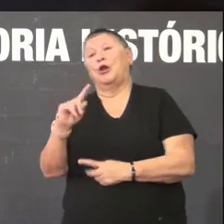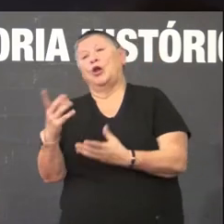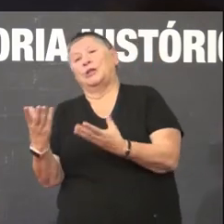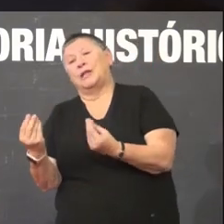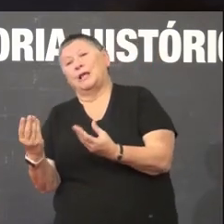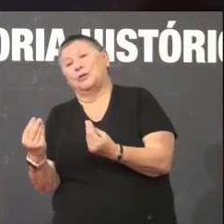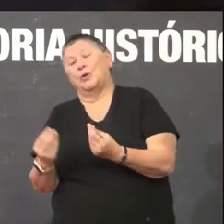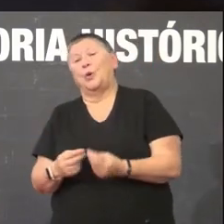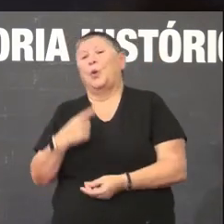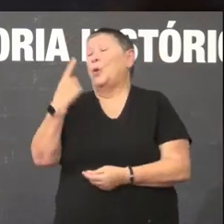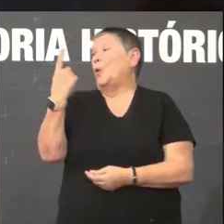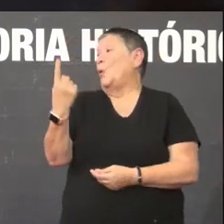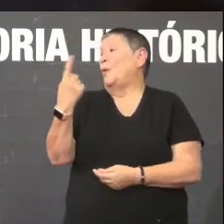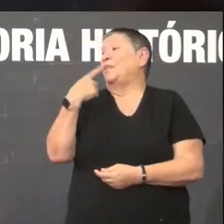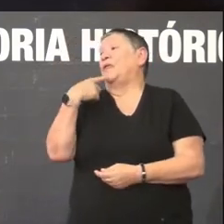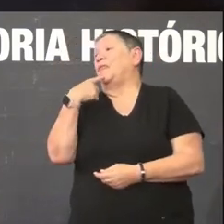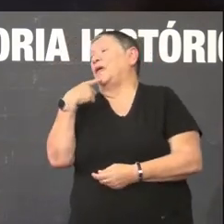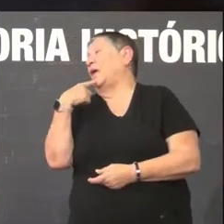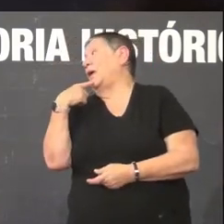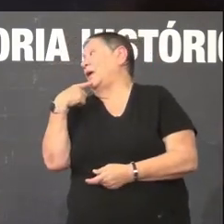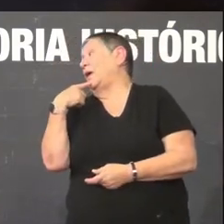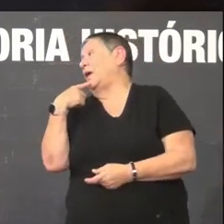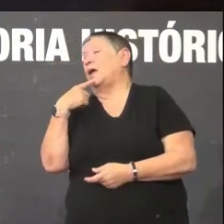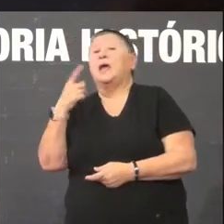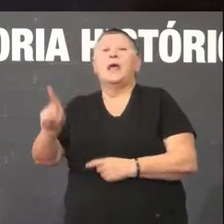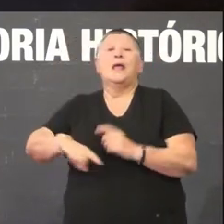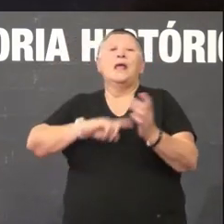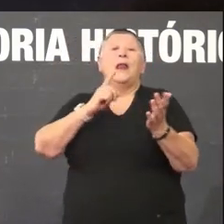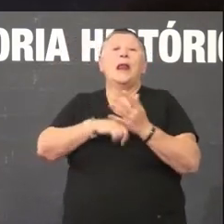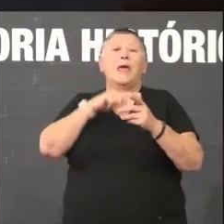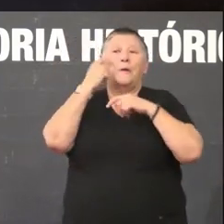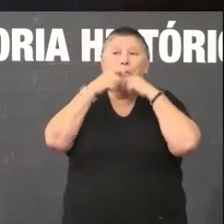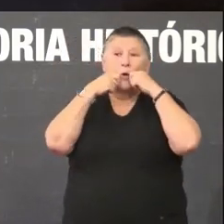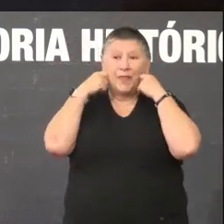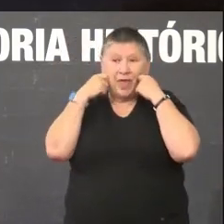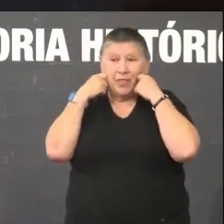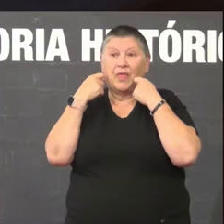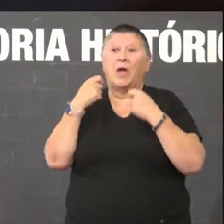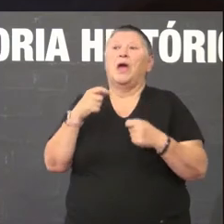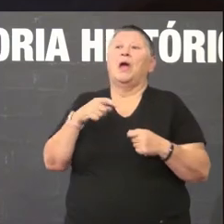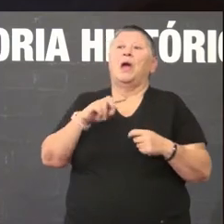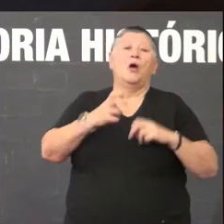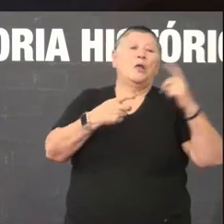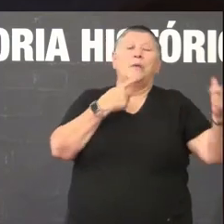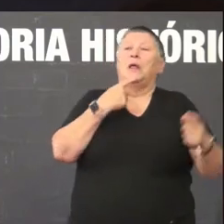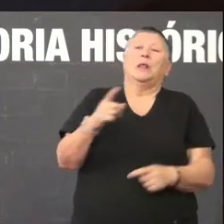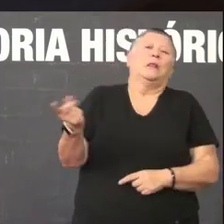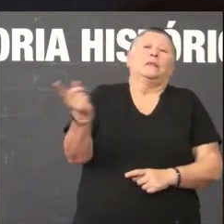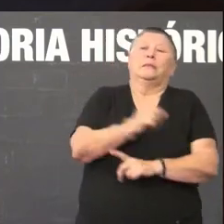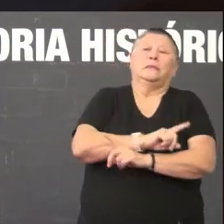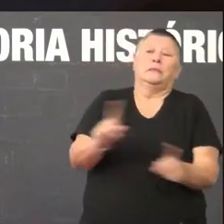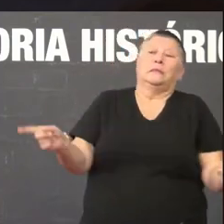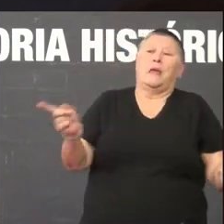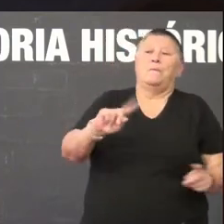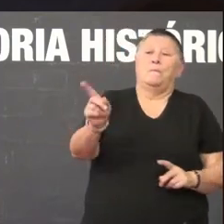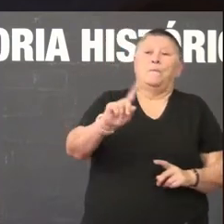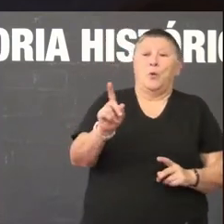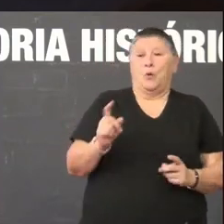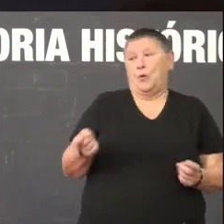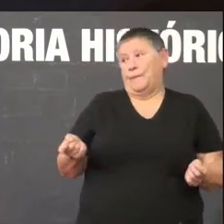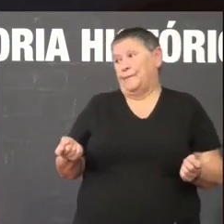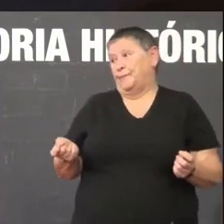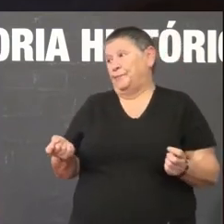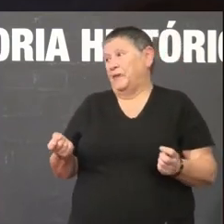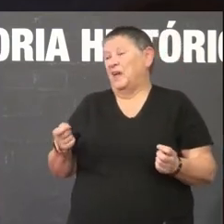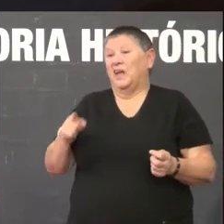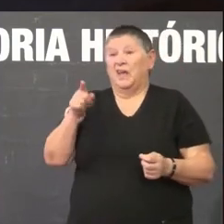un di a lei mordaza, cando veñen os outros, resulta que tampouco a eliminan.